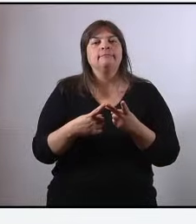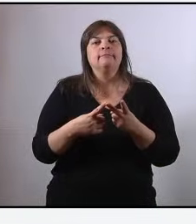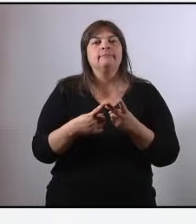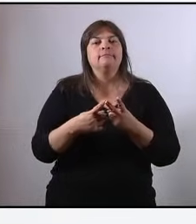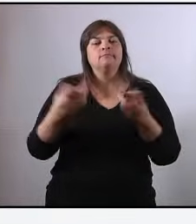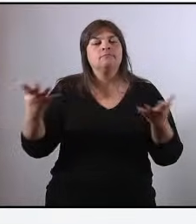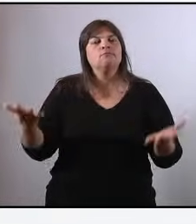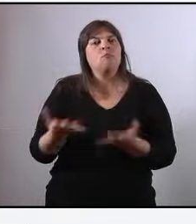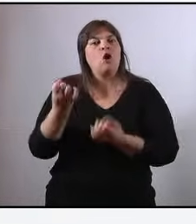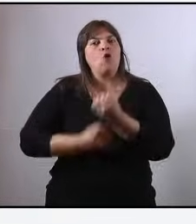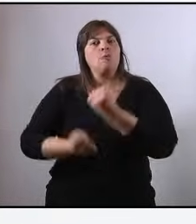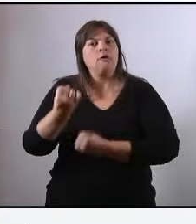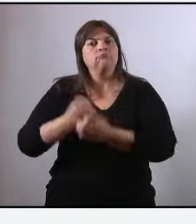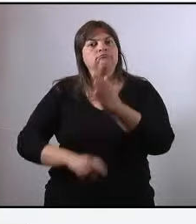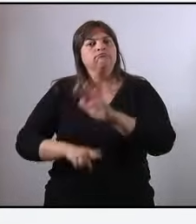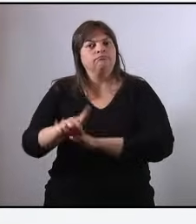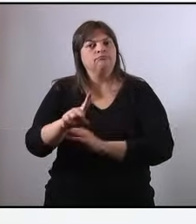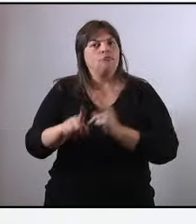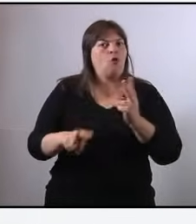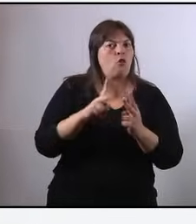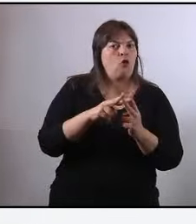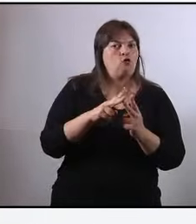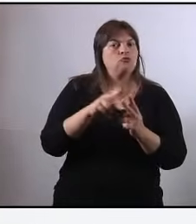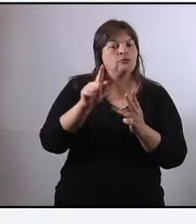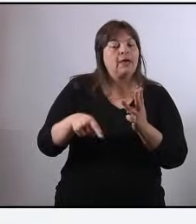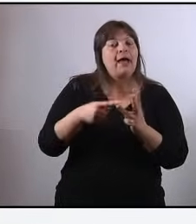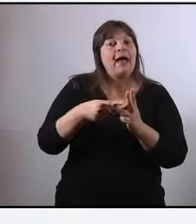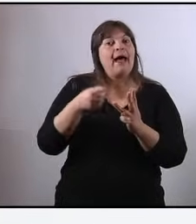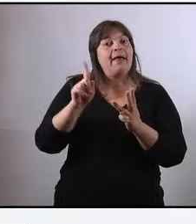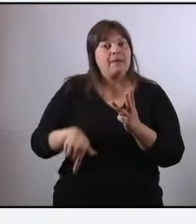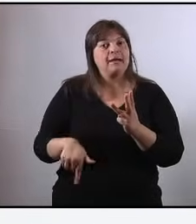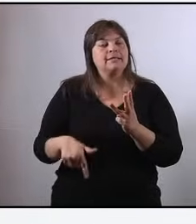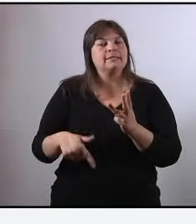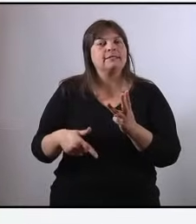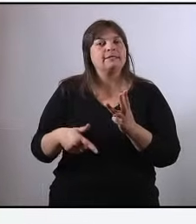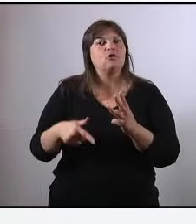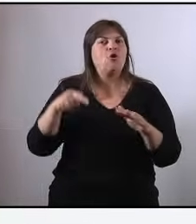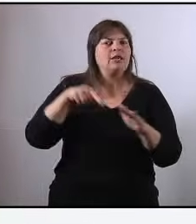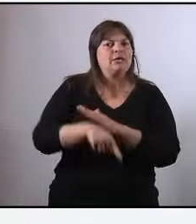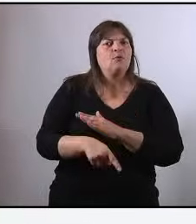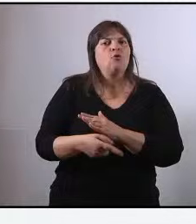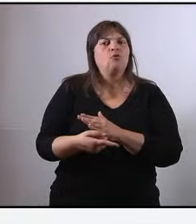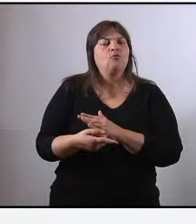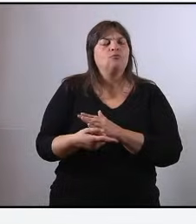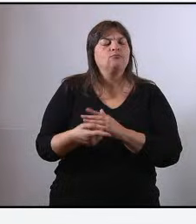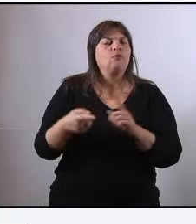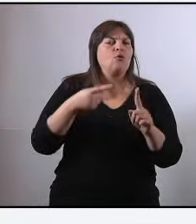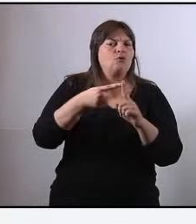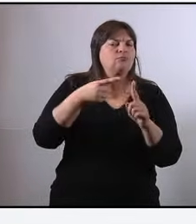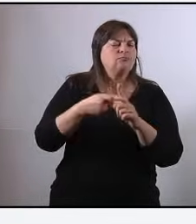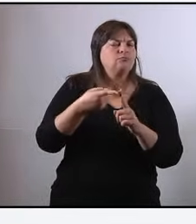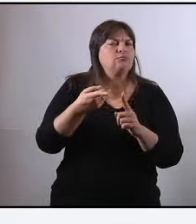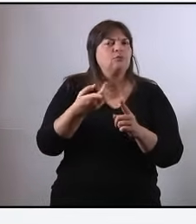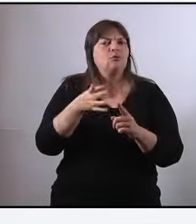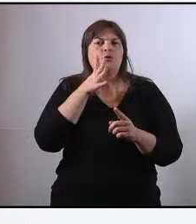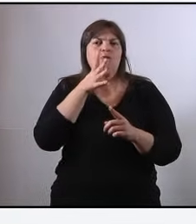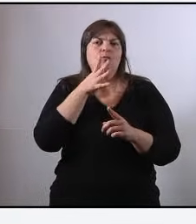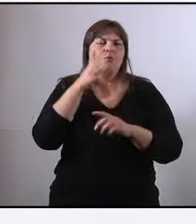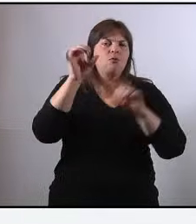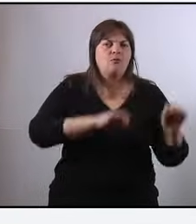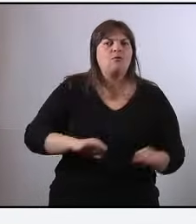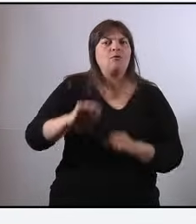potencial económico. Y junto a esto también tiene un objetivo de fondo: el de frenar, el de combatir la